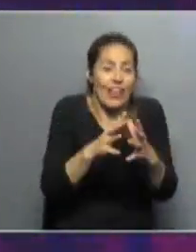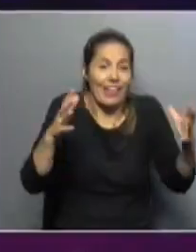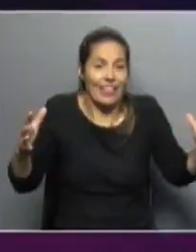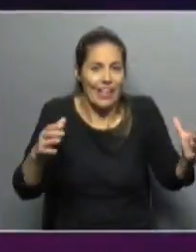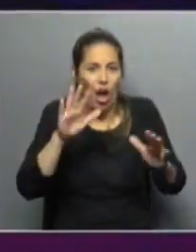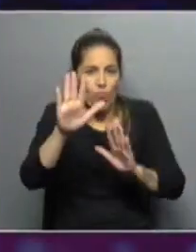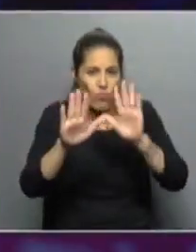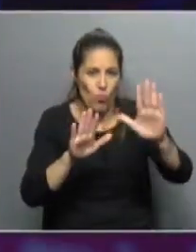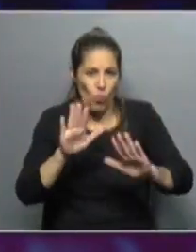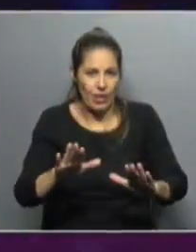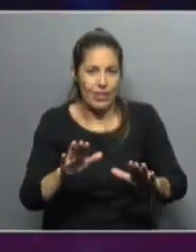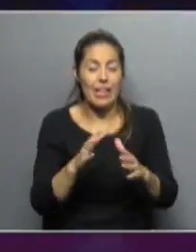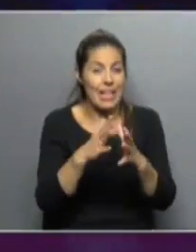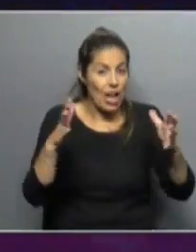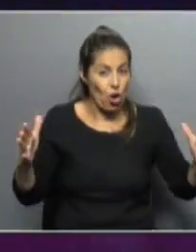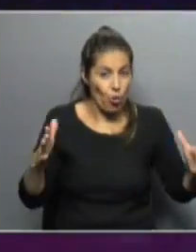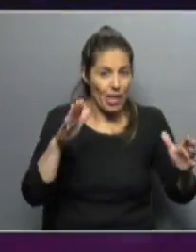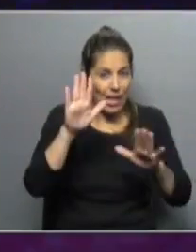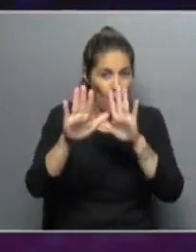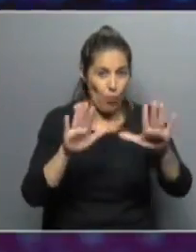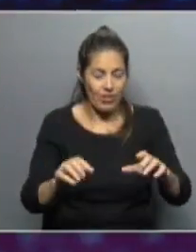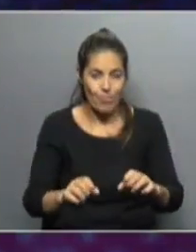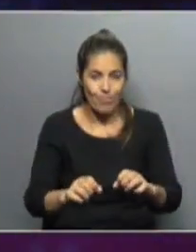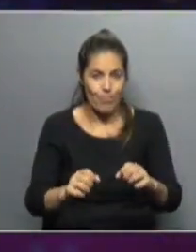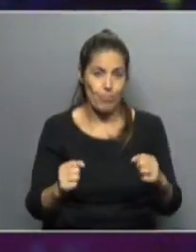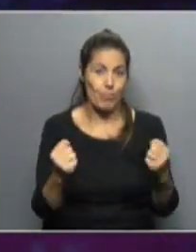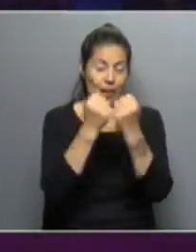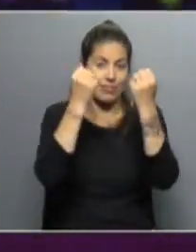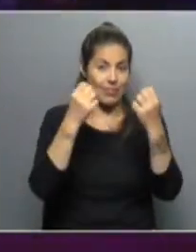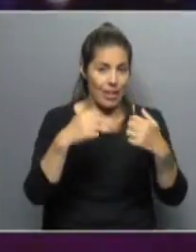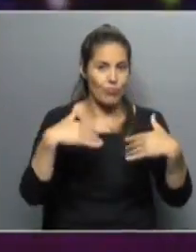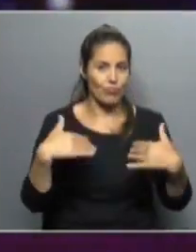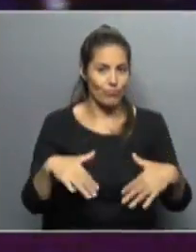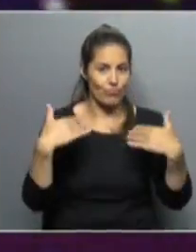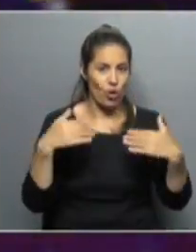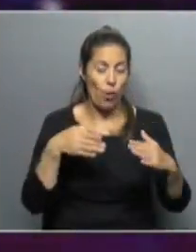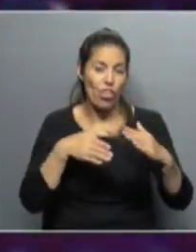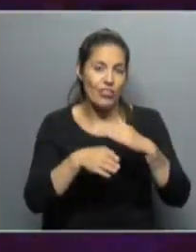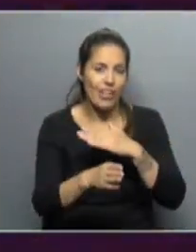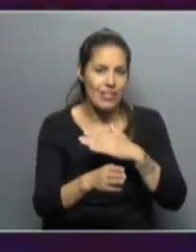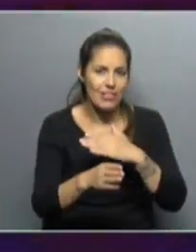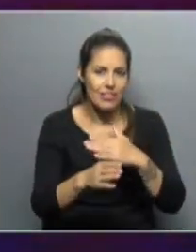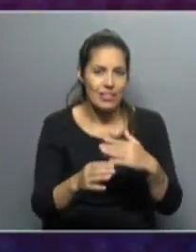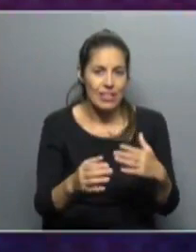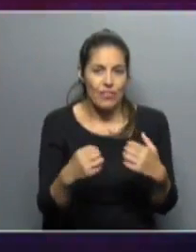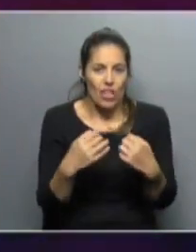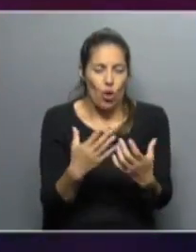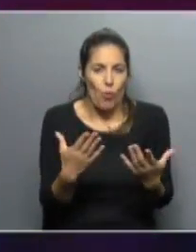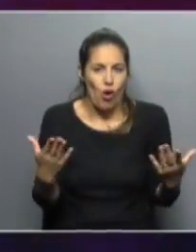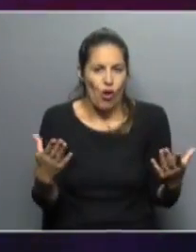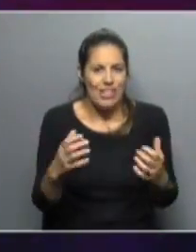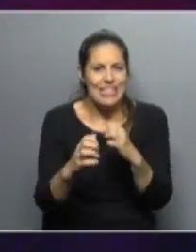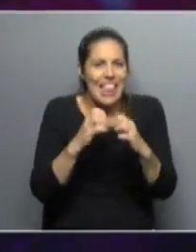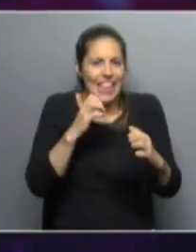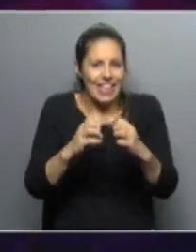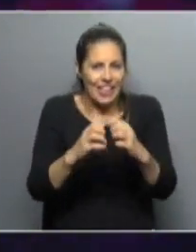Sí, es enorme la muestra, impacta muchísimo cuando uno entra, es verdad lo que dice él, entras y te viene como aquella